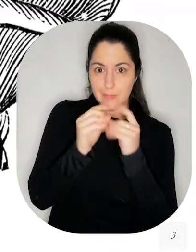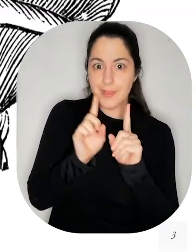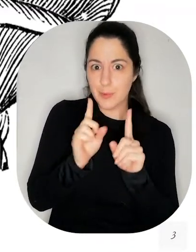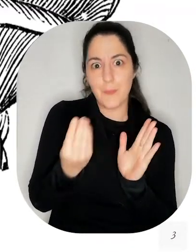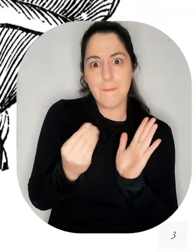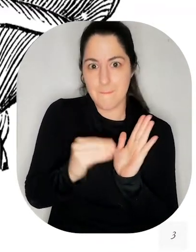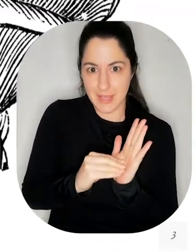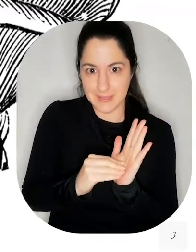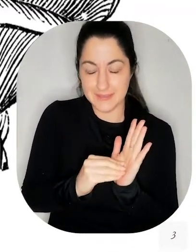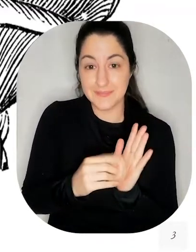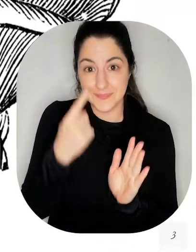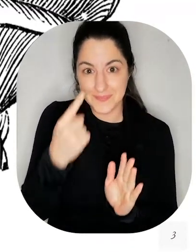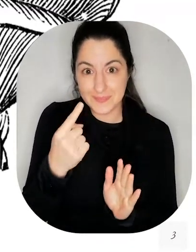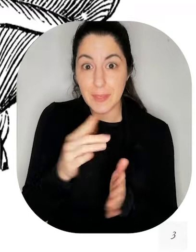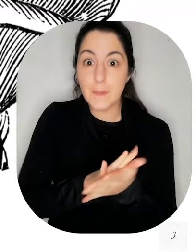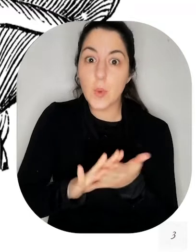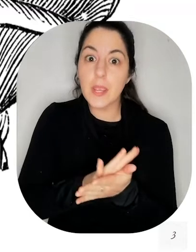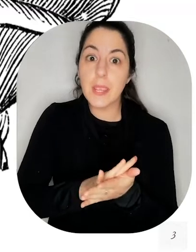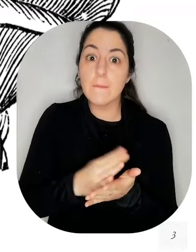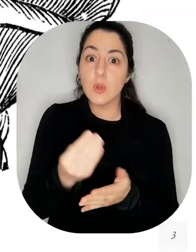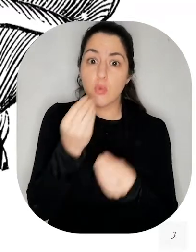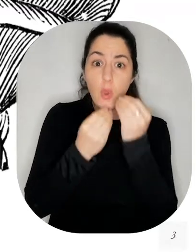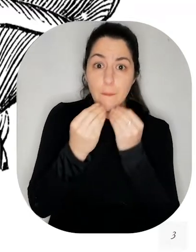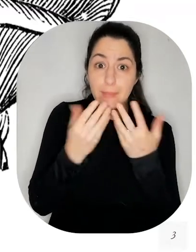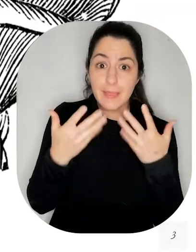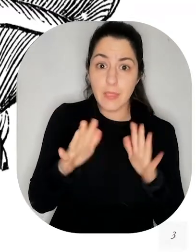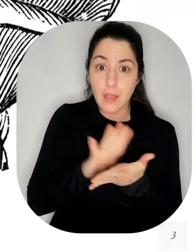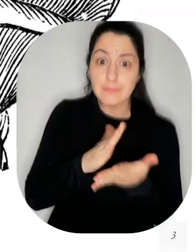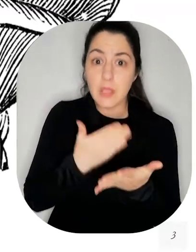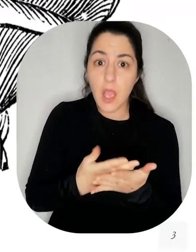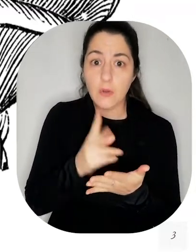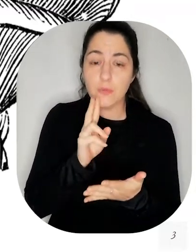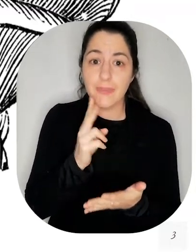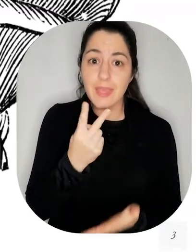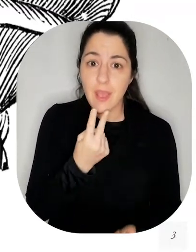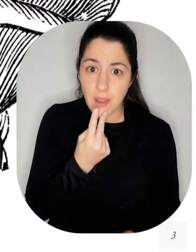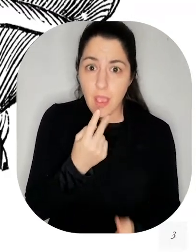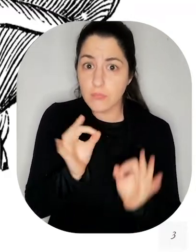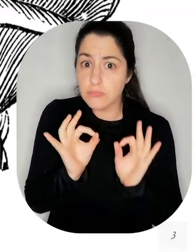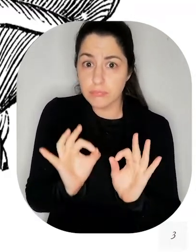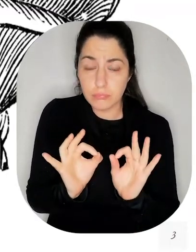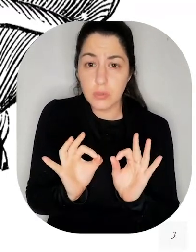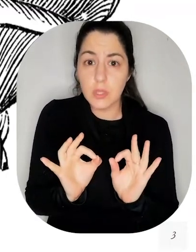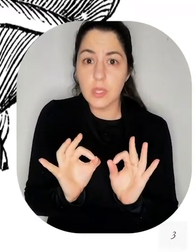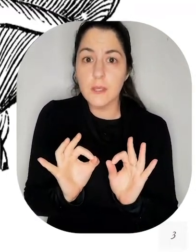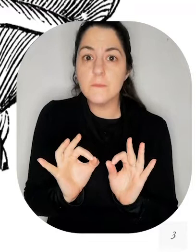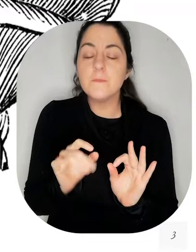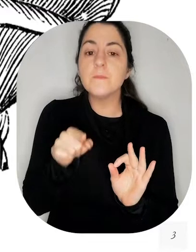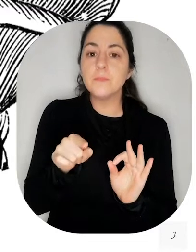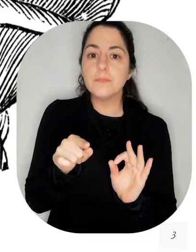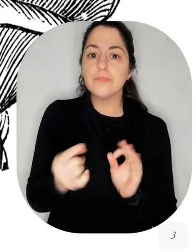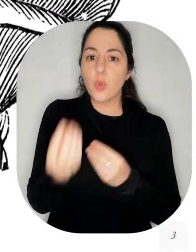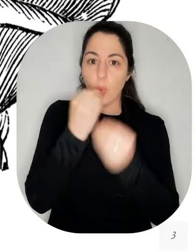nutricionales. Se ha visto que el agregarlo, por ejemplo, a una dieta que ya es saludable, vegetariana, mediterránea,